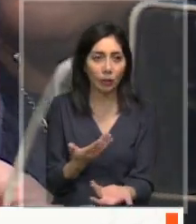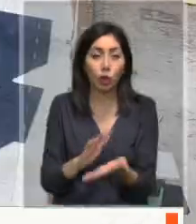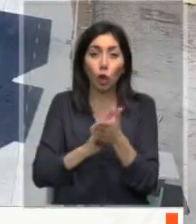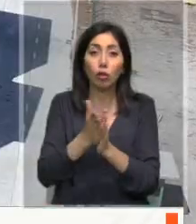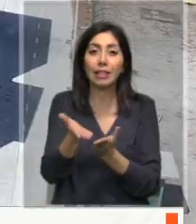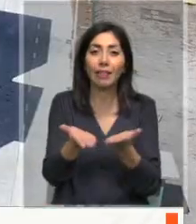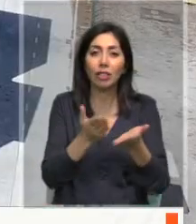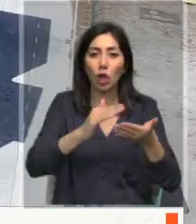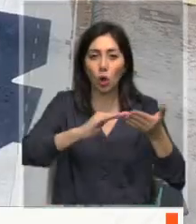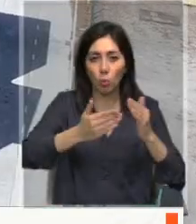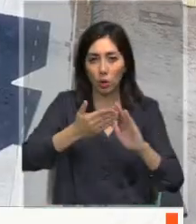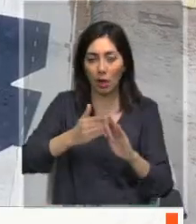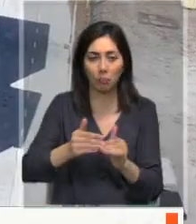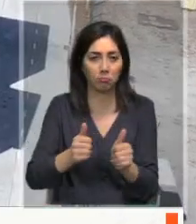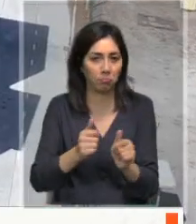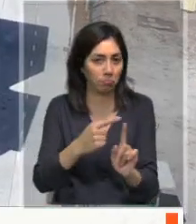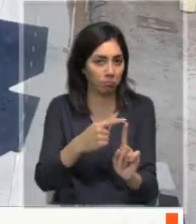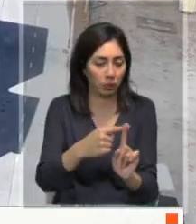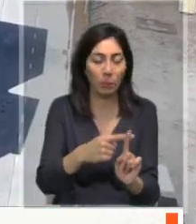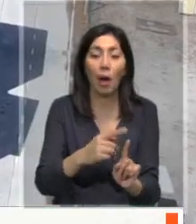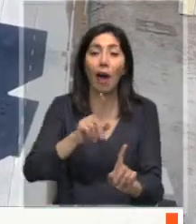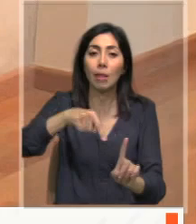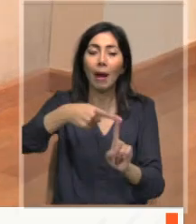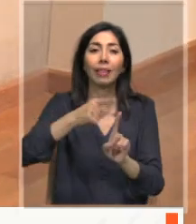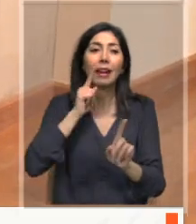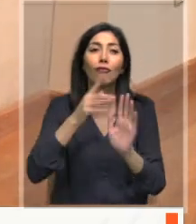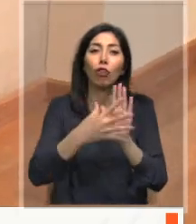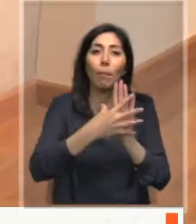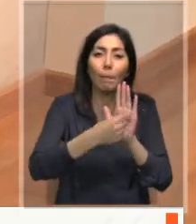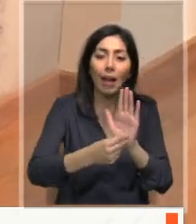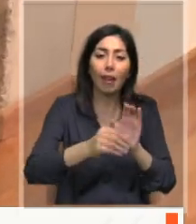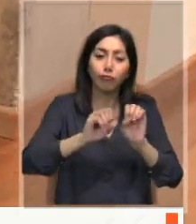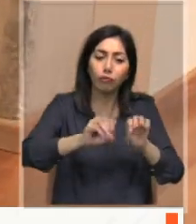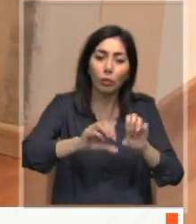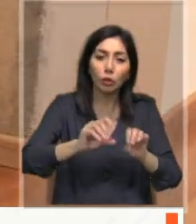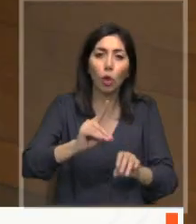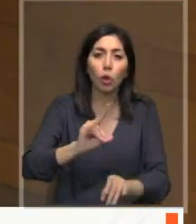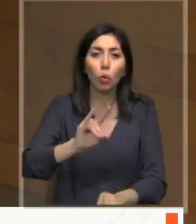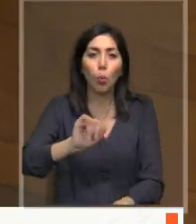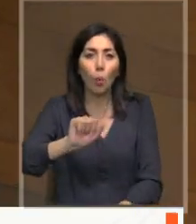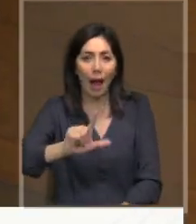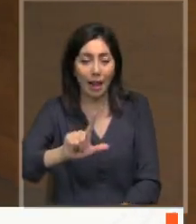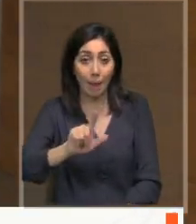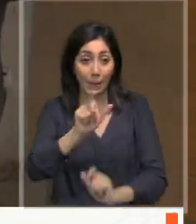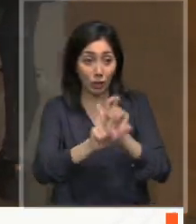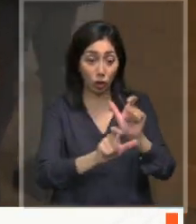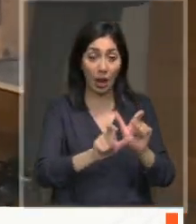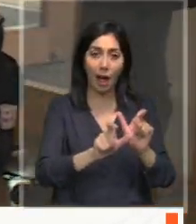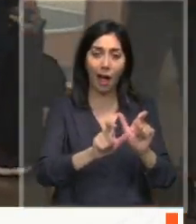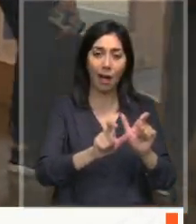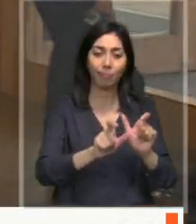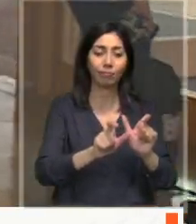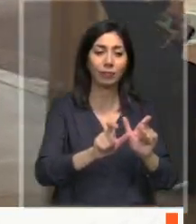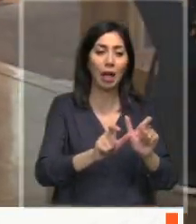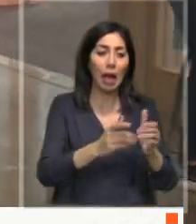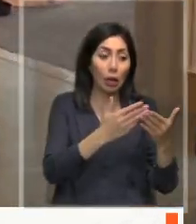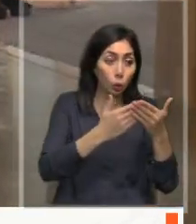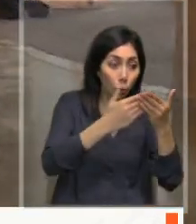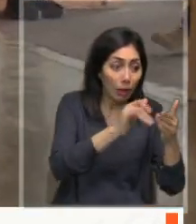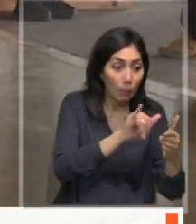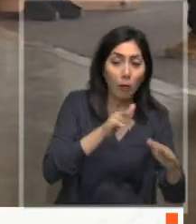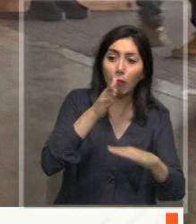de la comunidad. Y también posee el modelo de formación dual, donde los estudiantes practicarán lo aprendido en empresas de